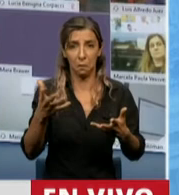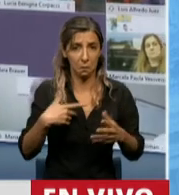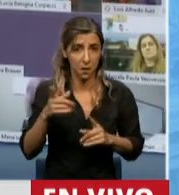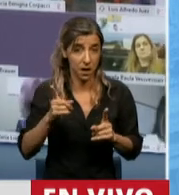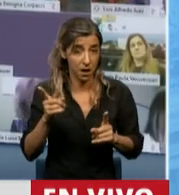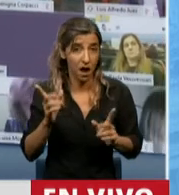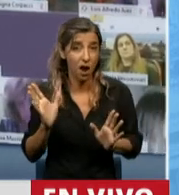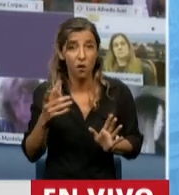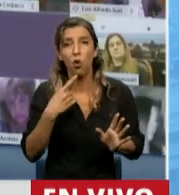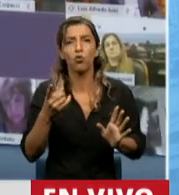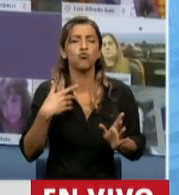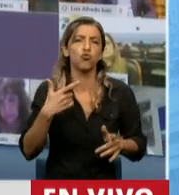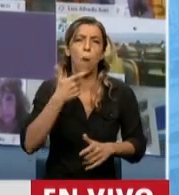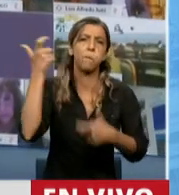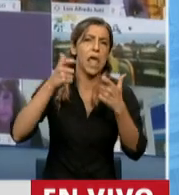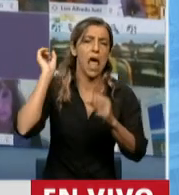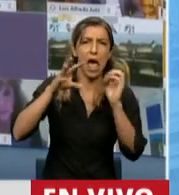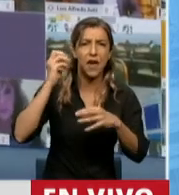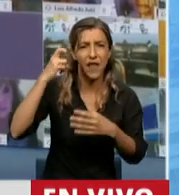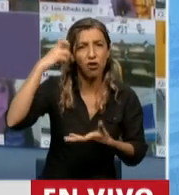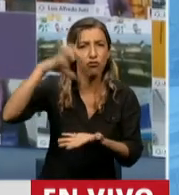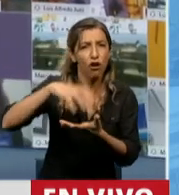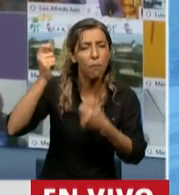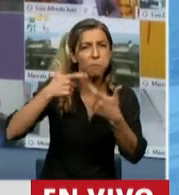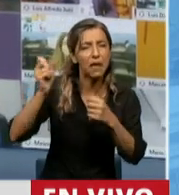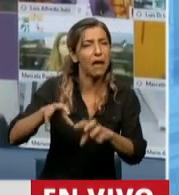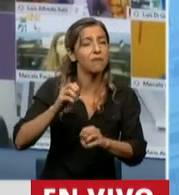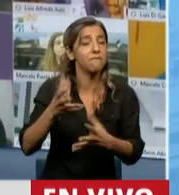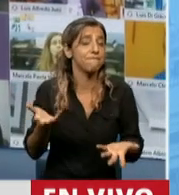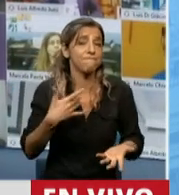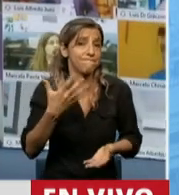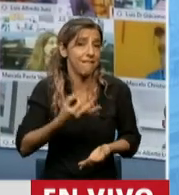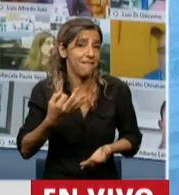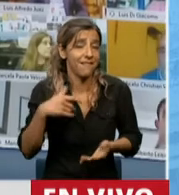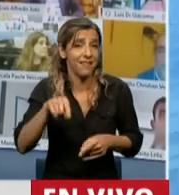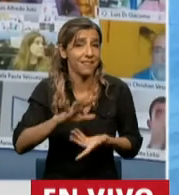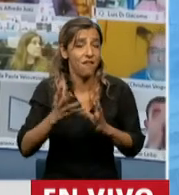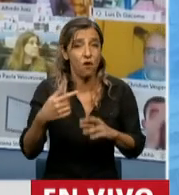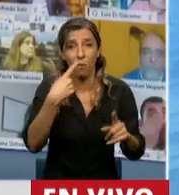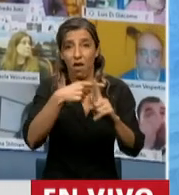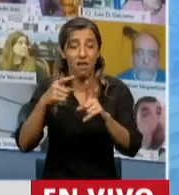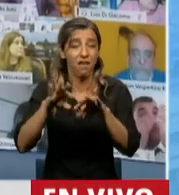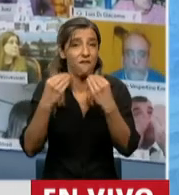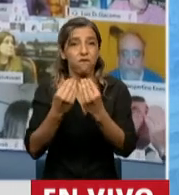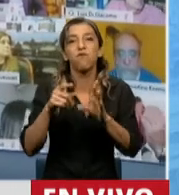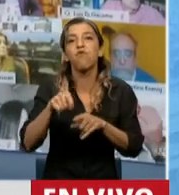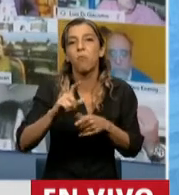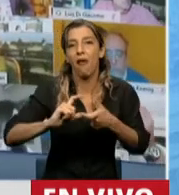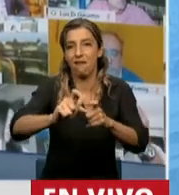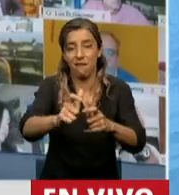el Congreso, la no aplicación de la fórmula previsional, presidente, de la actualización,